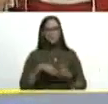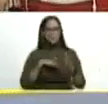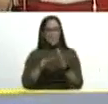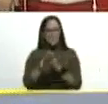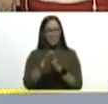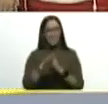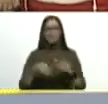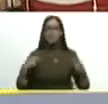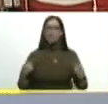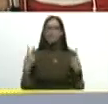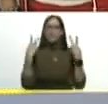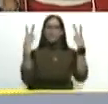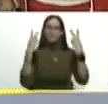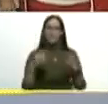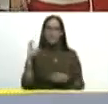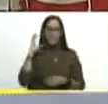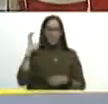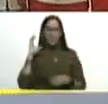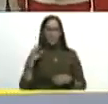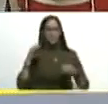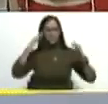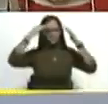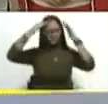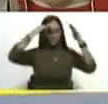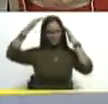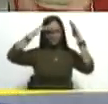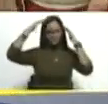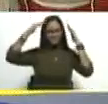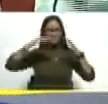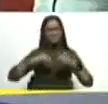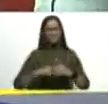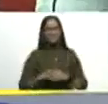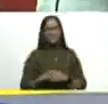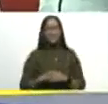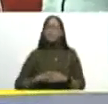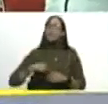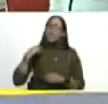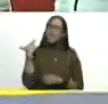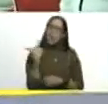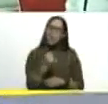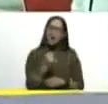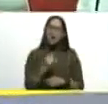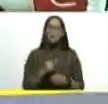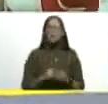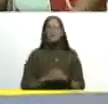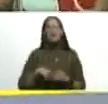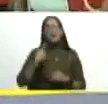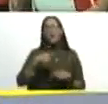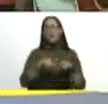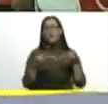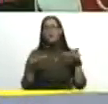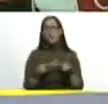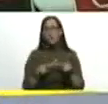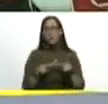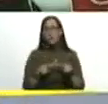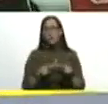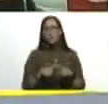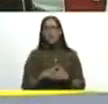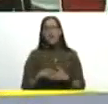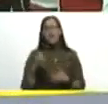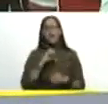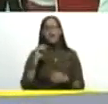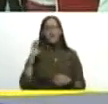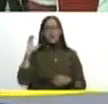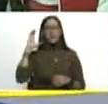Adelante, hasta la victoria siempre, Caracas. Saludos, pues. Y nos vamos a Boca de Uchire, pues. Nos vamos al oriente